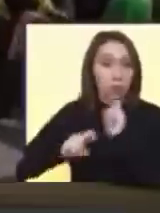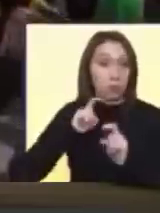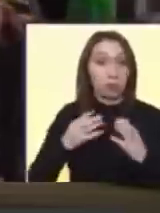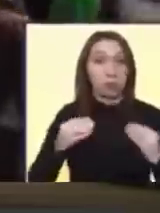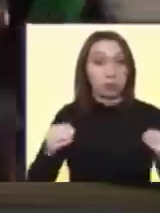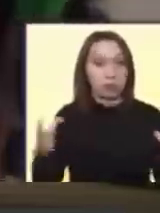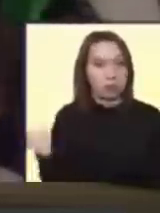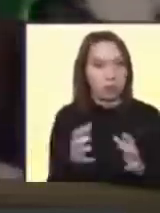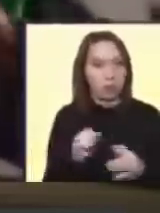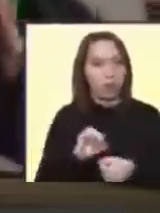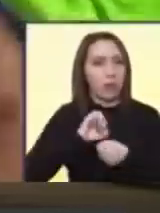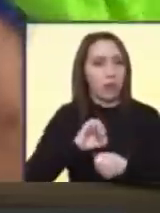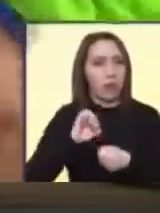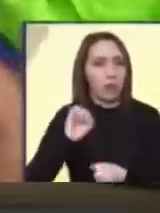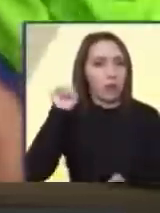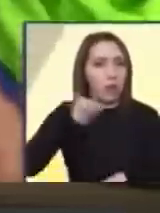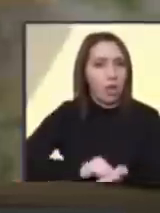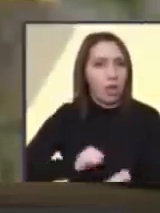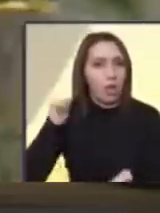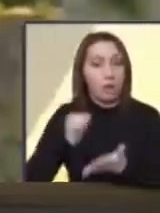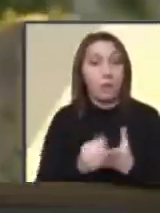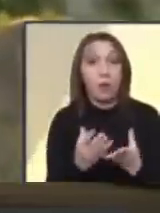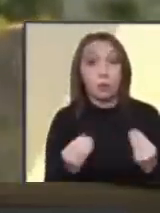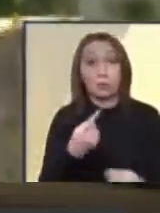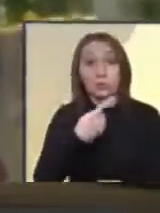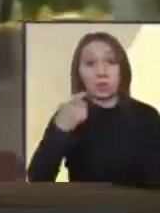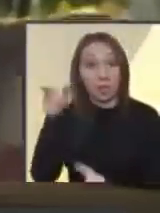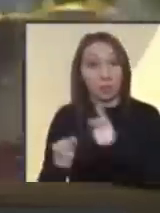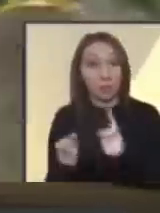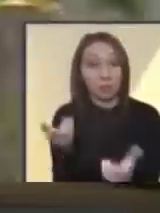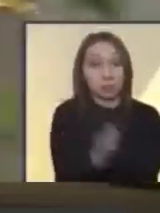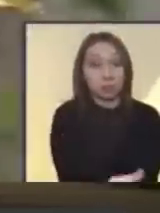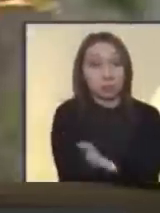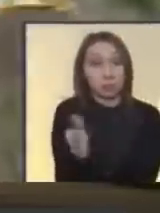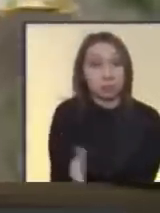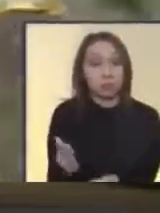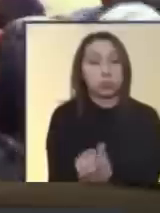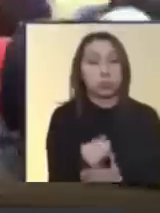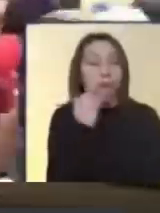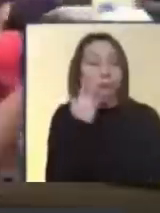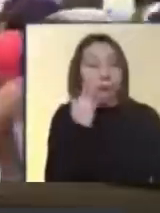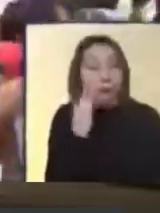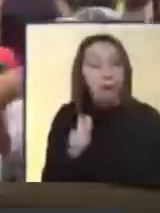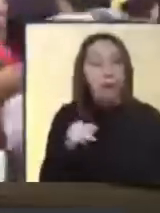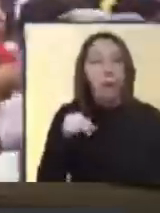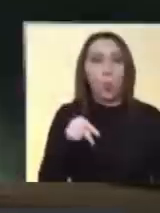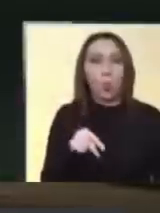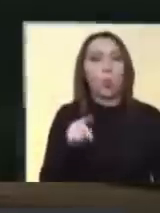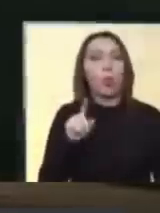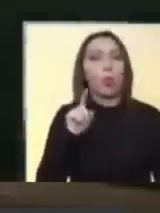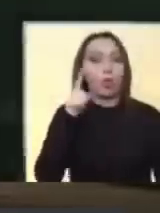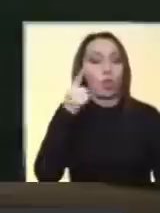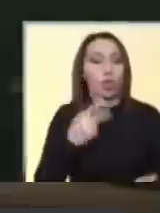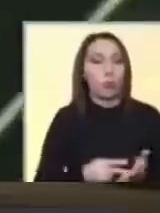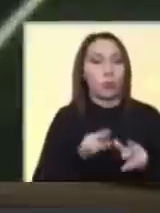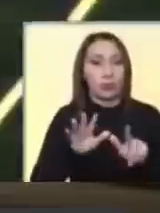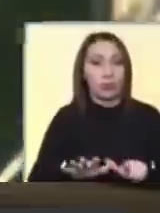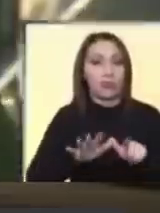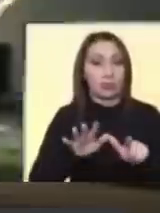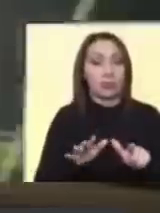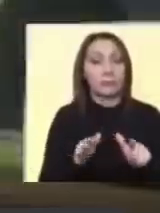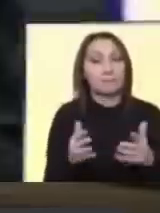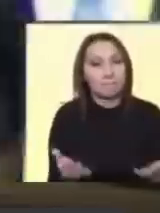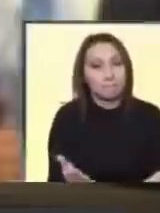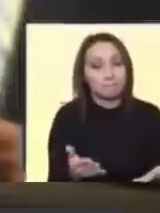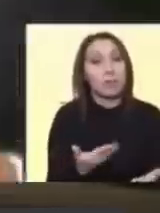él, manifestó el portavoz. Preguntas escritas presentadas, el vocero, que respondió a Noticias al Día y otros medios,